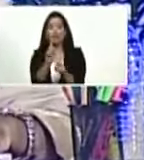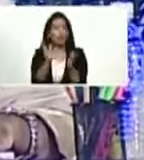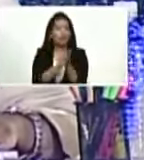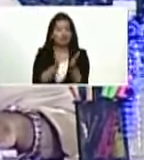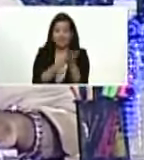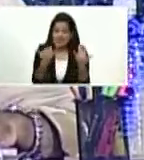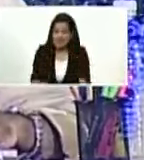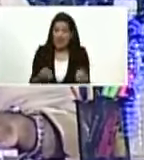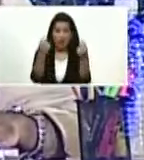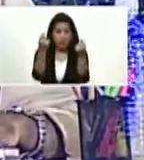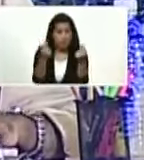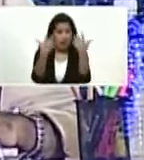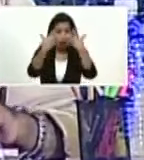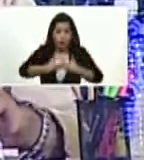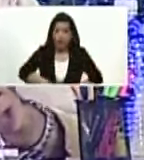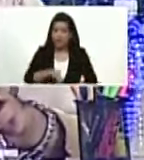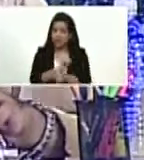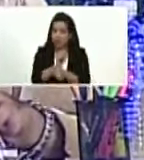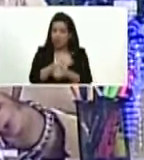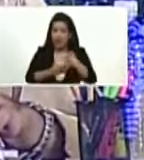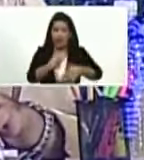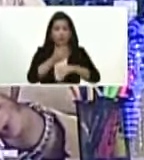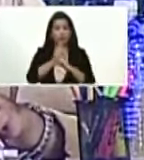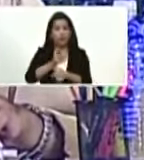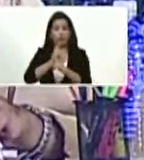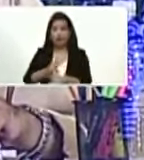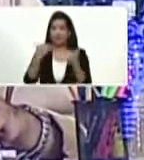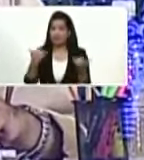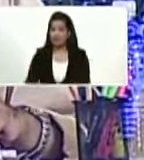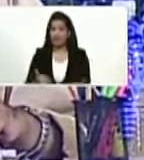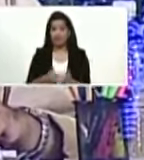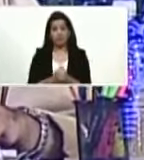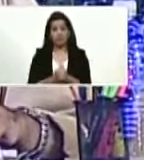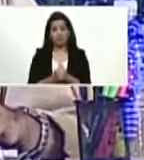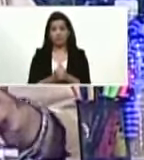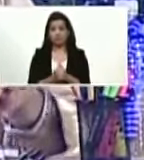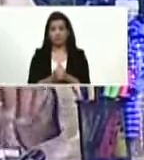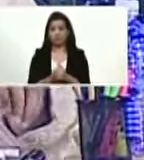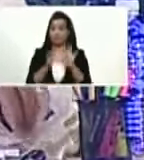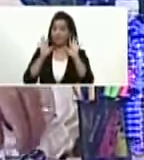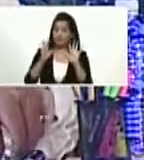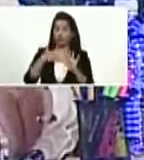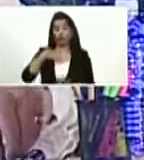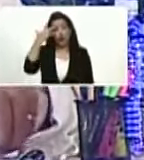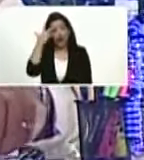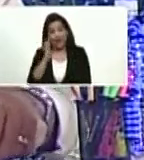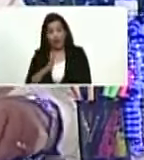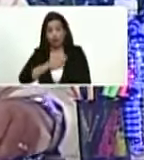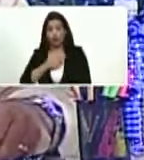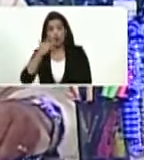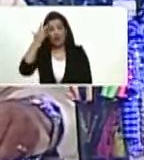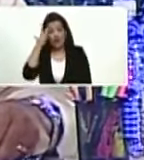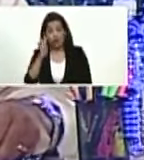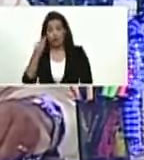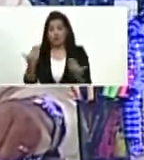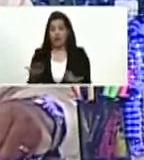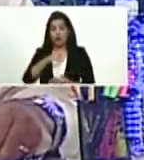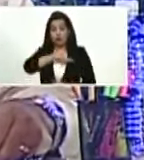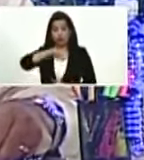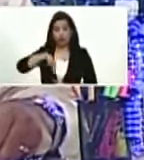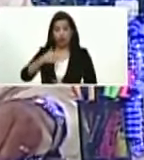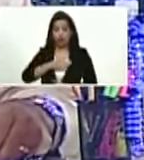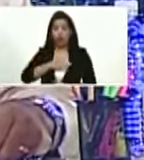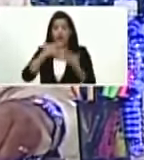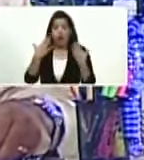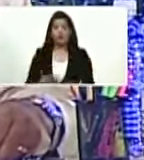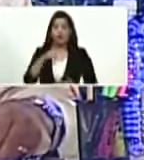corriendo. Lo sigo diciendo. Yo creo que nosotros, llegó el momento de articular